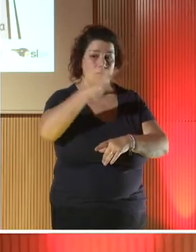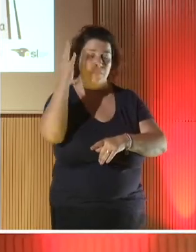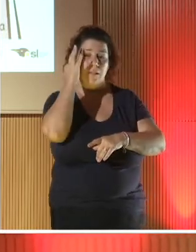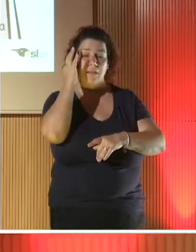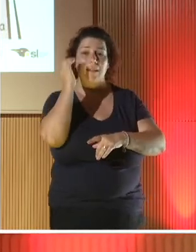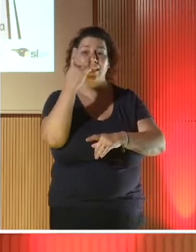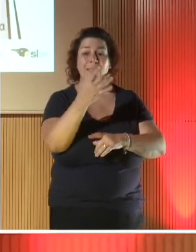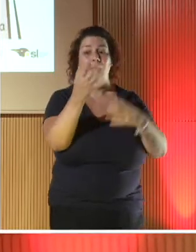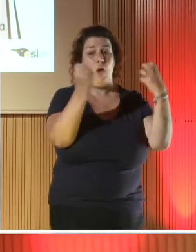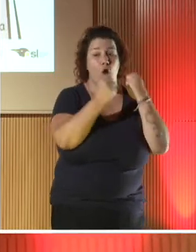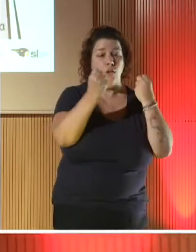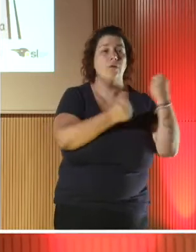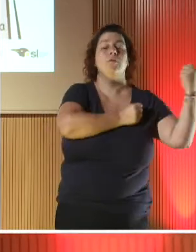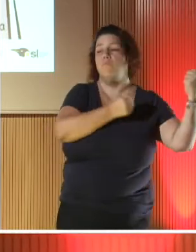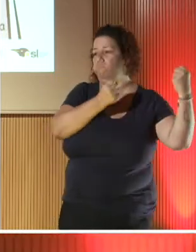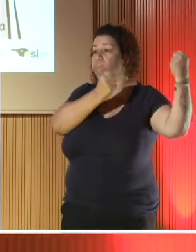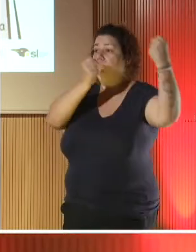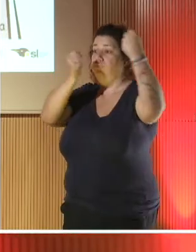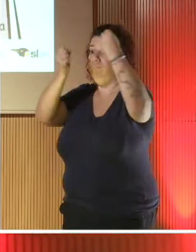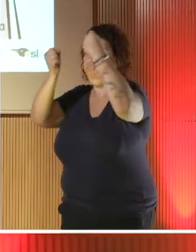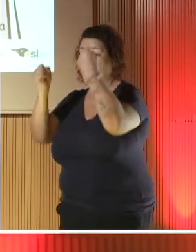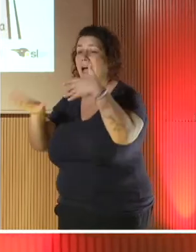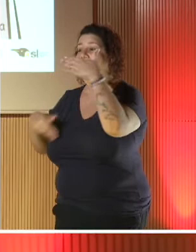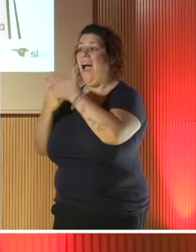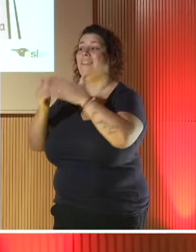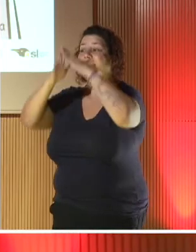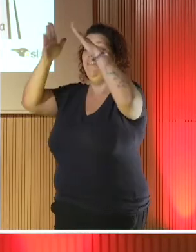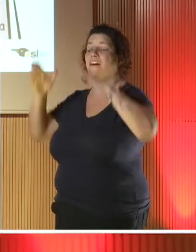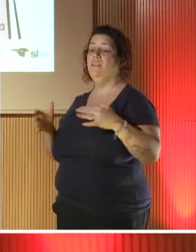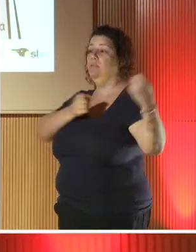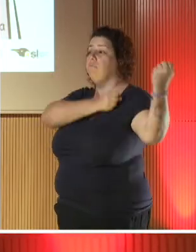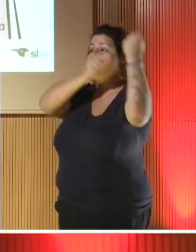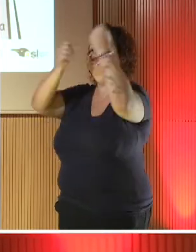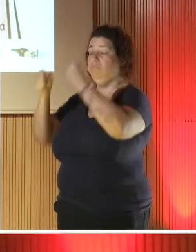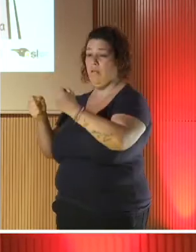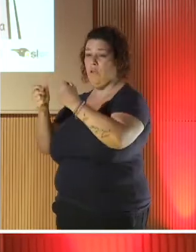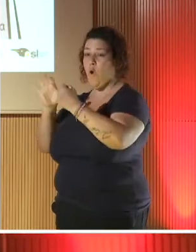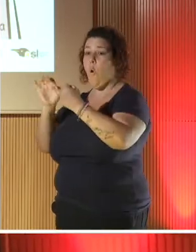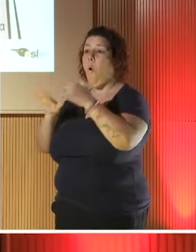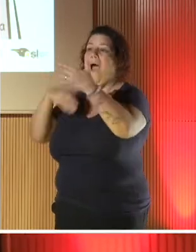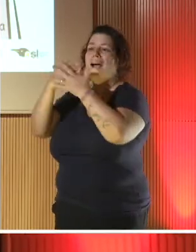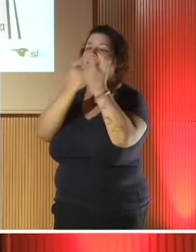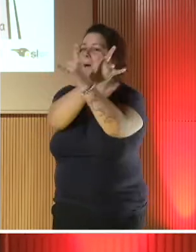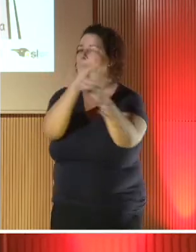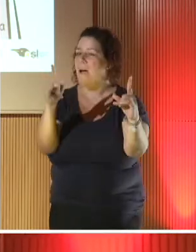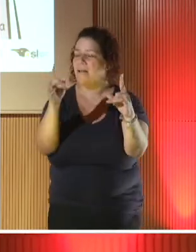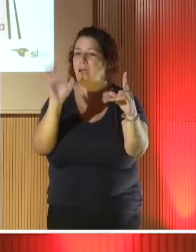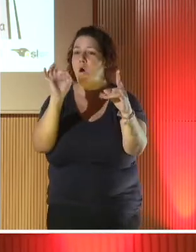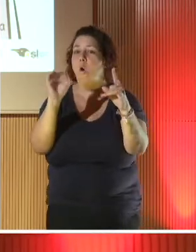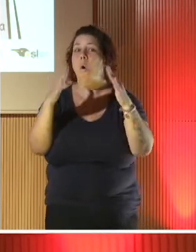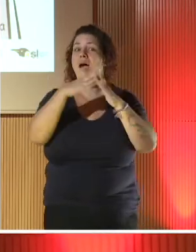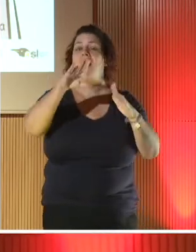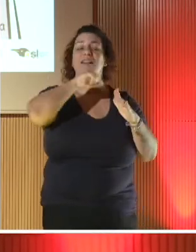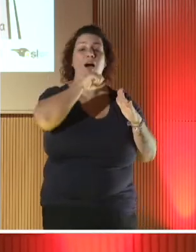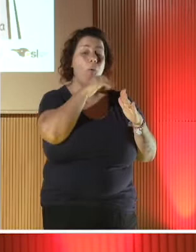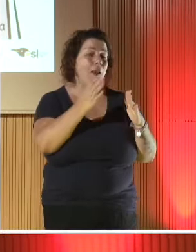que coger un coche, un vehículo, lo que sea, y desplazarse hasta el domicilio del niño, o hasta el parque donde juega el niño, o hasta casa de los abuelos